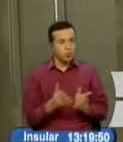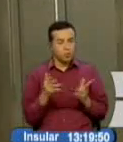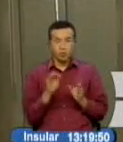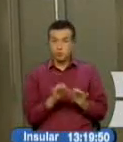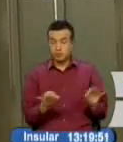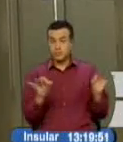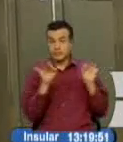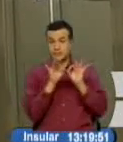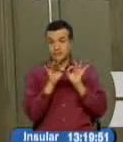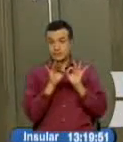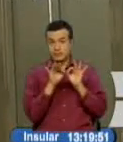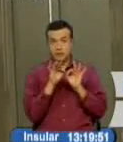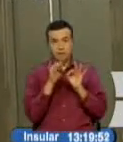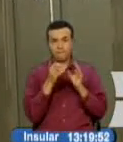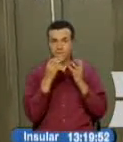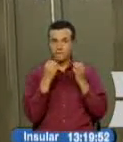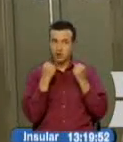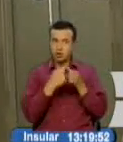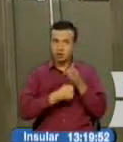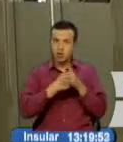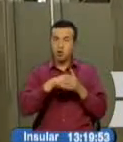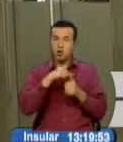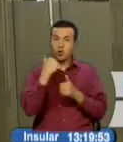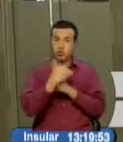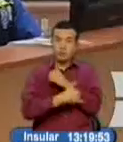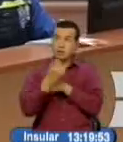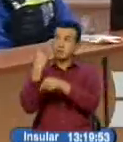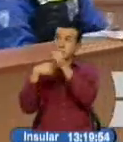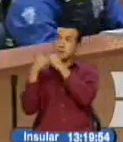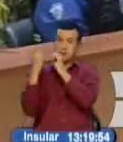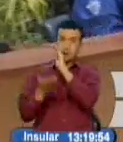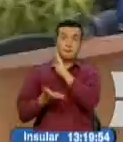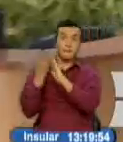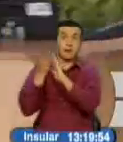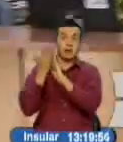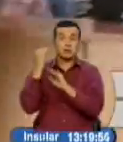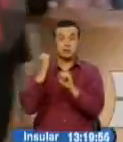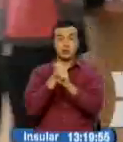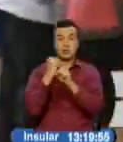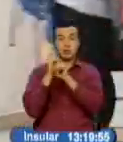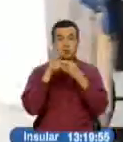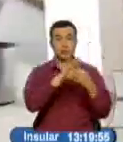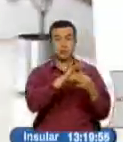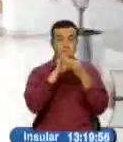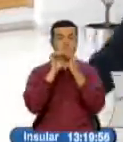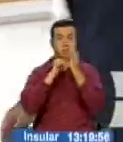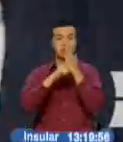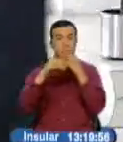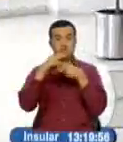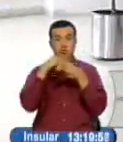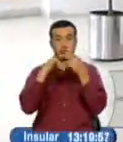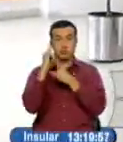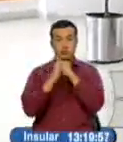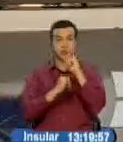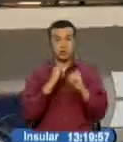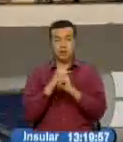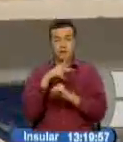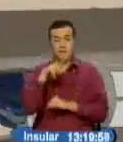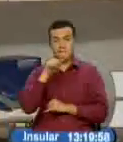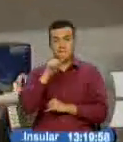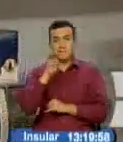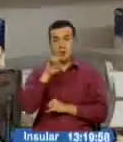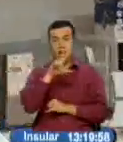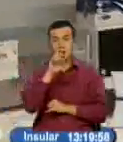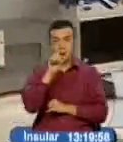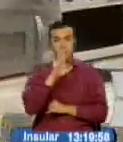manera agresiva las exportaciones del país. El trabajo se lo realizará en conjunto con el ministro de Comercio Exterior, Pablo Campana, para quien